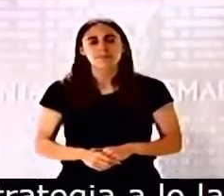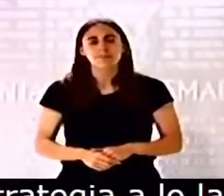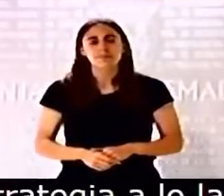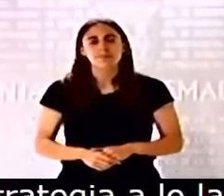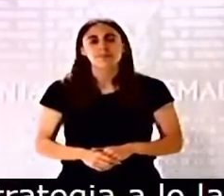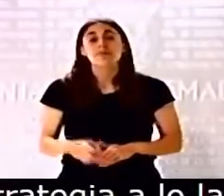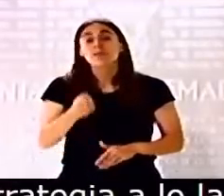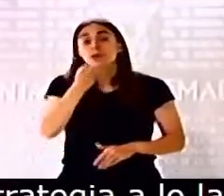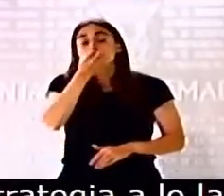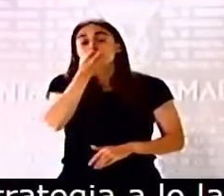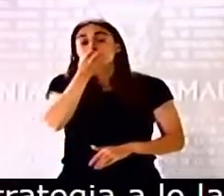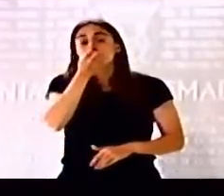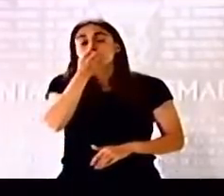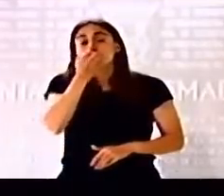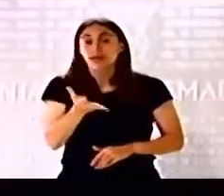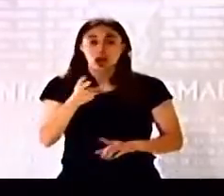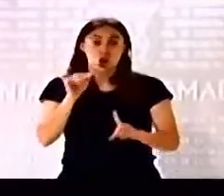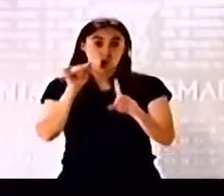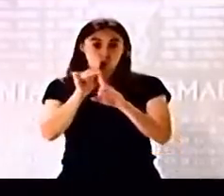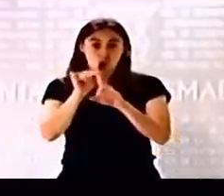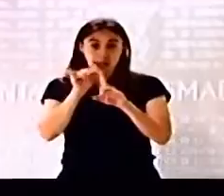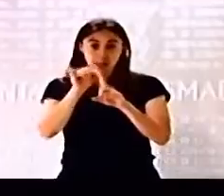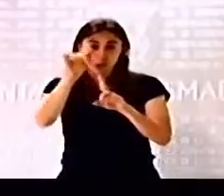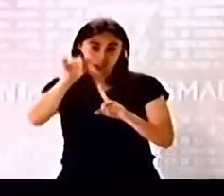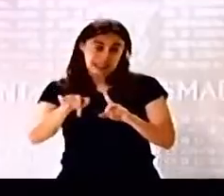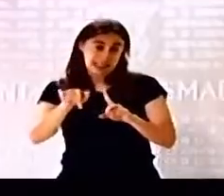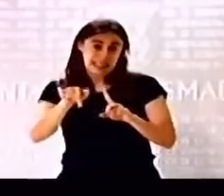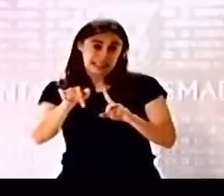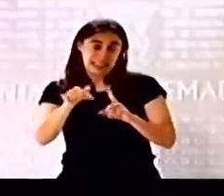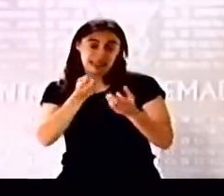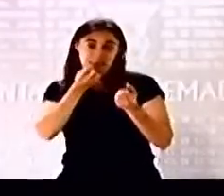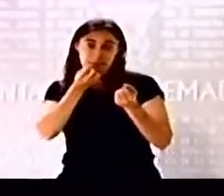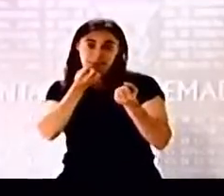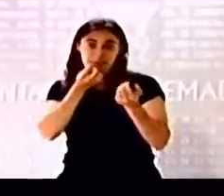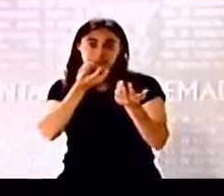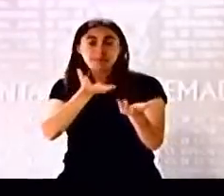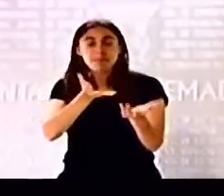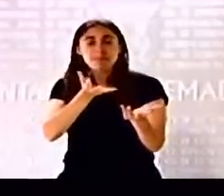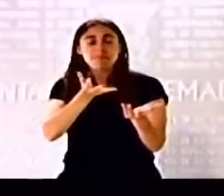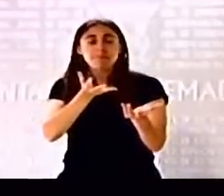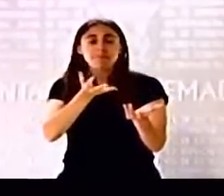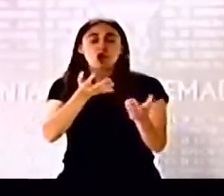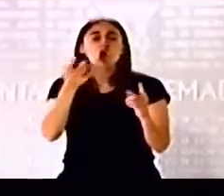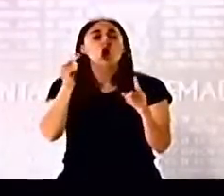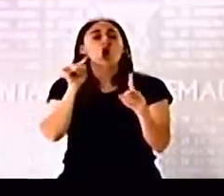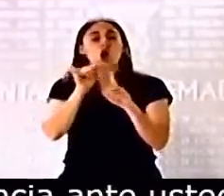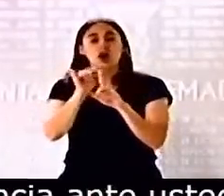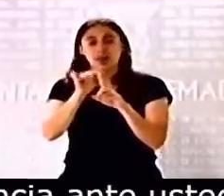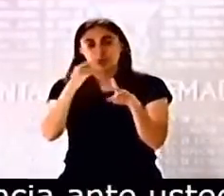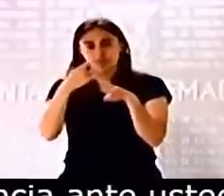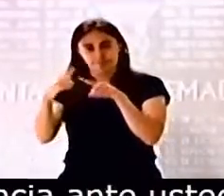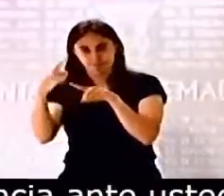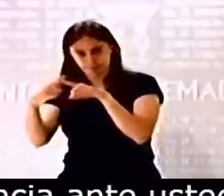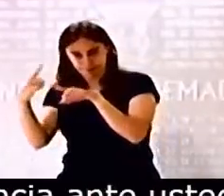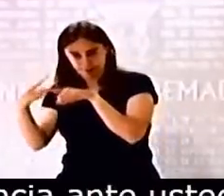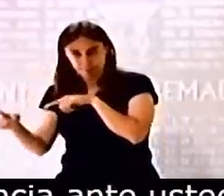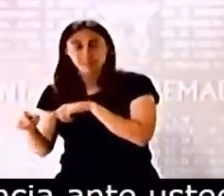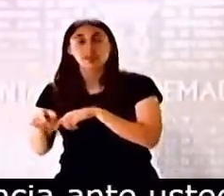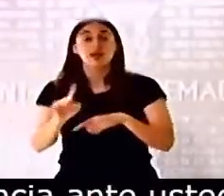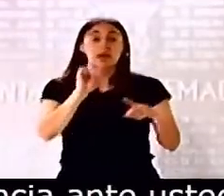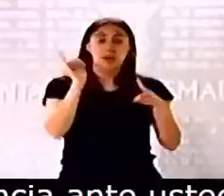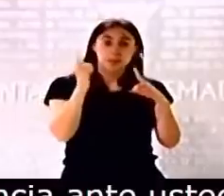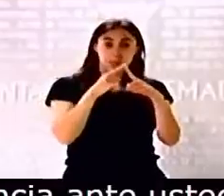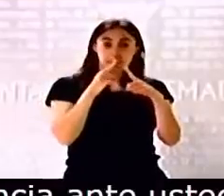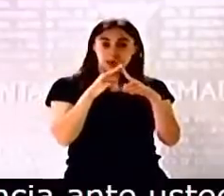Bien, los objetivos que me marco para esta comparecencia ante ustedes son varios. En primer lugar, les voy a describir